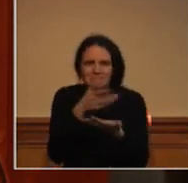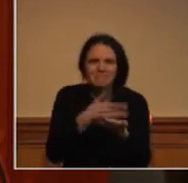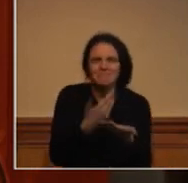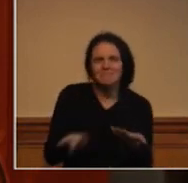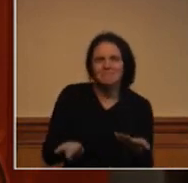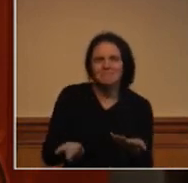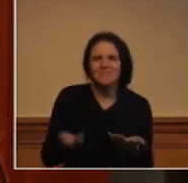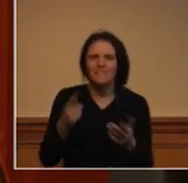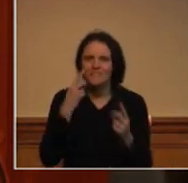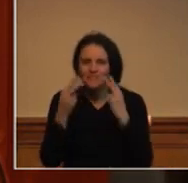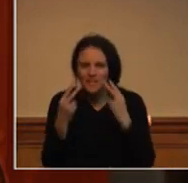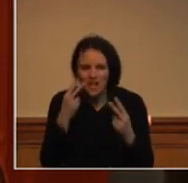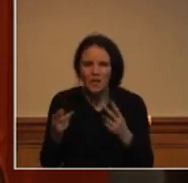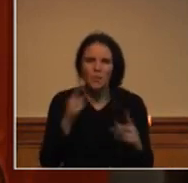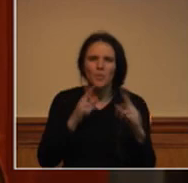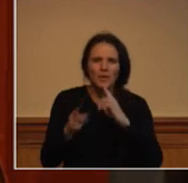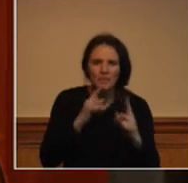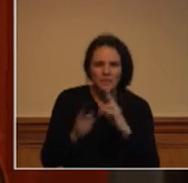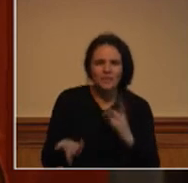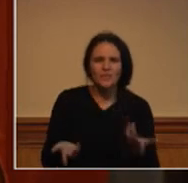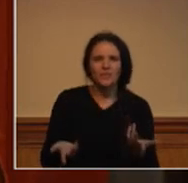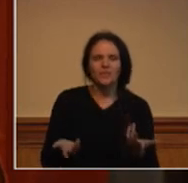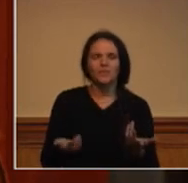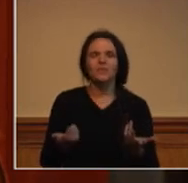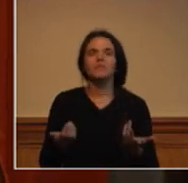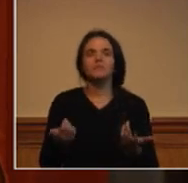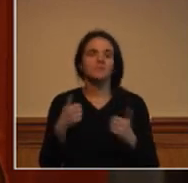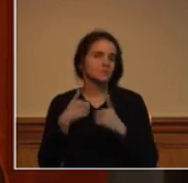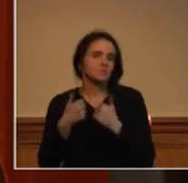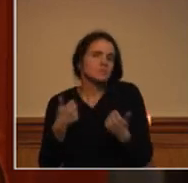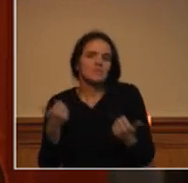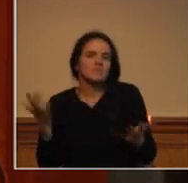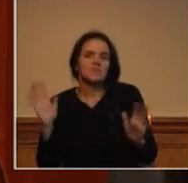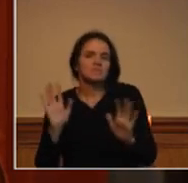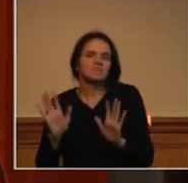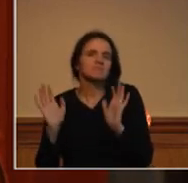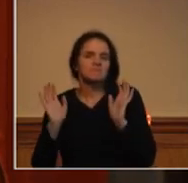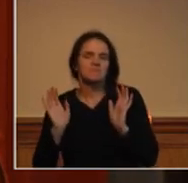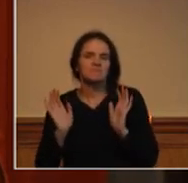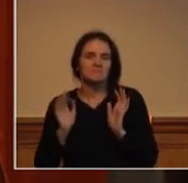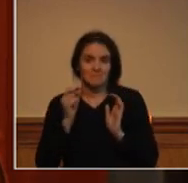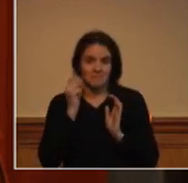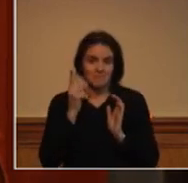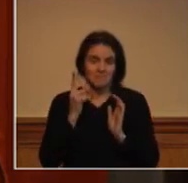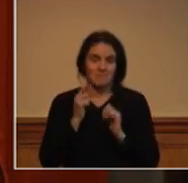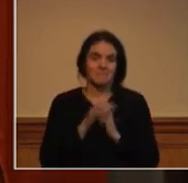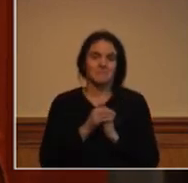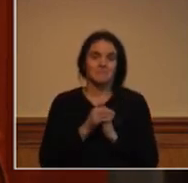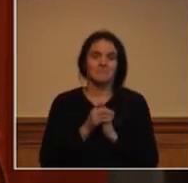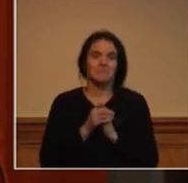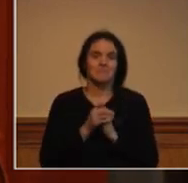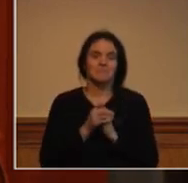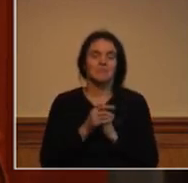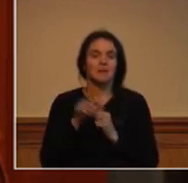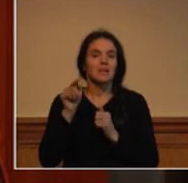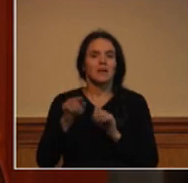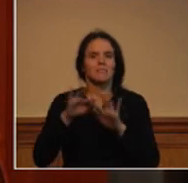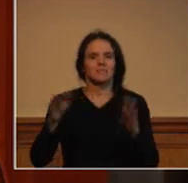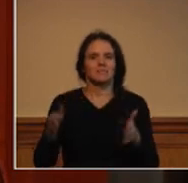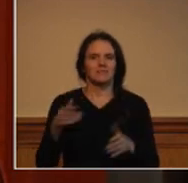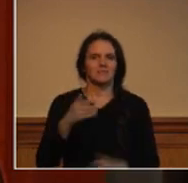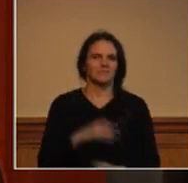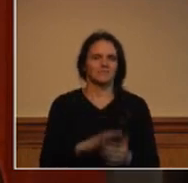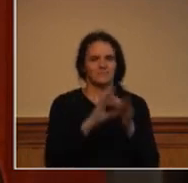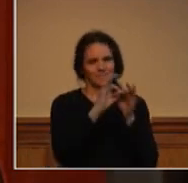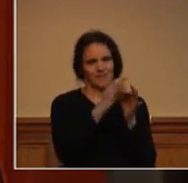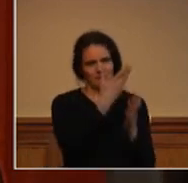vea los cuentos y tal vez se te sale del plan y súper bien que se salga del plan. Sí, para eso es la mesita. Perfecto,